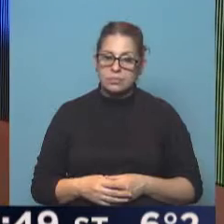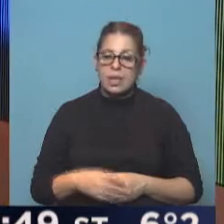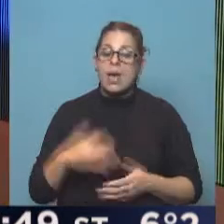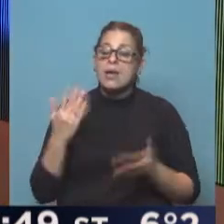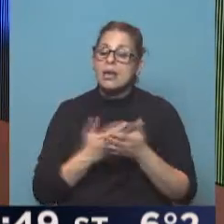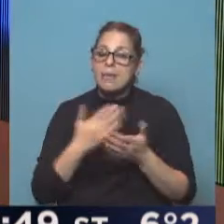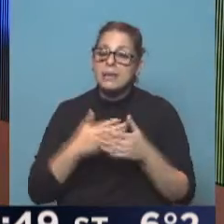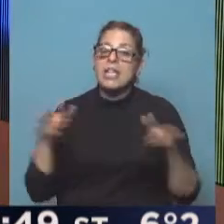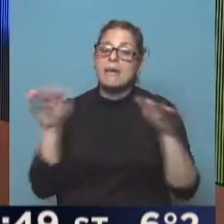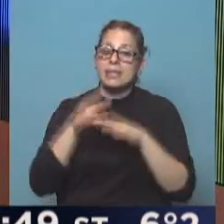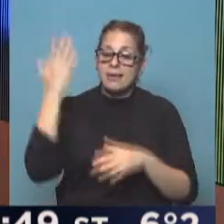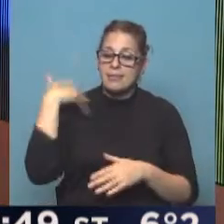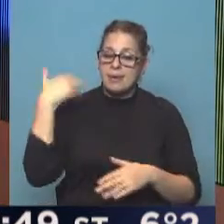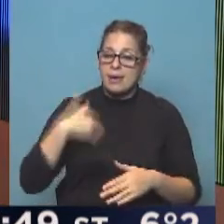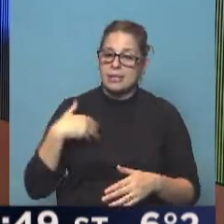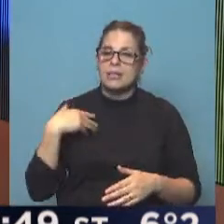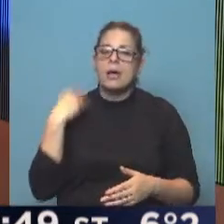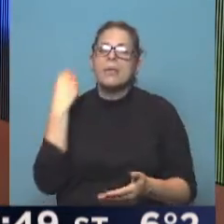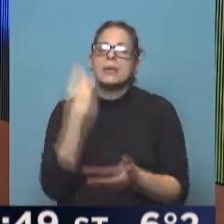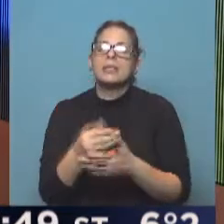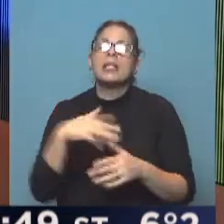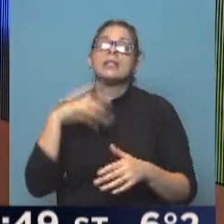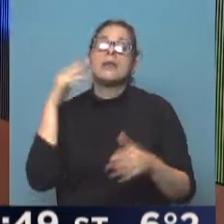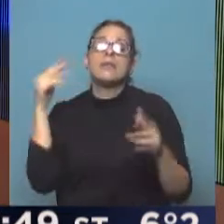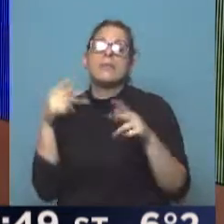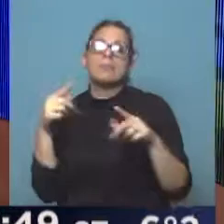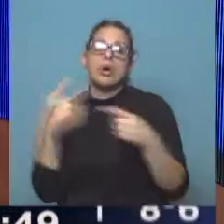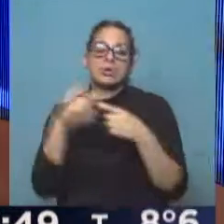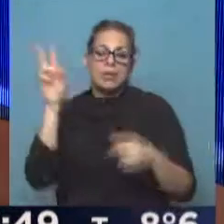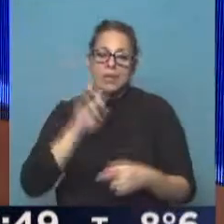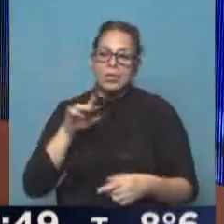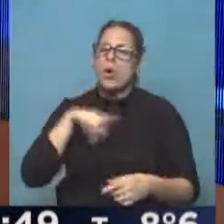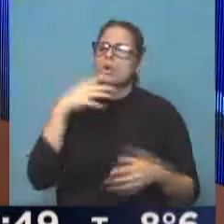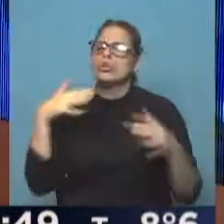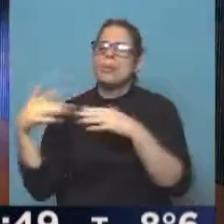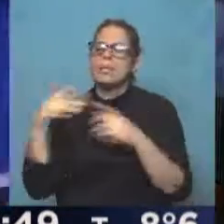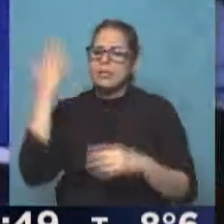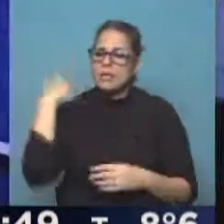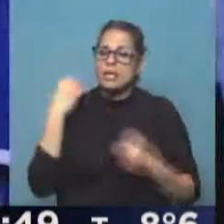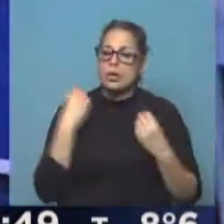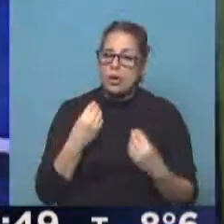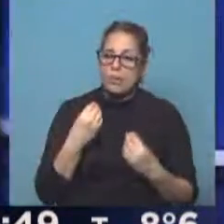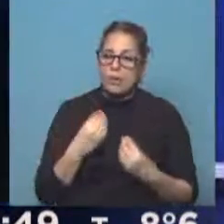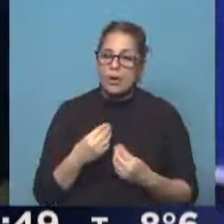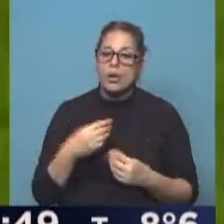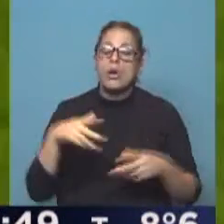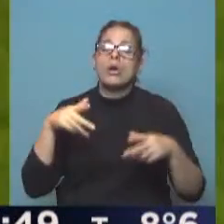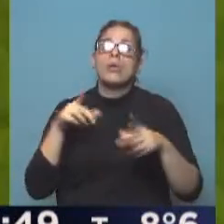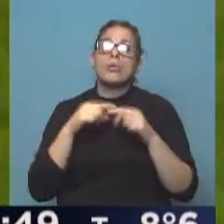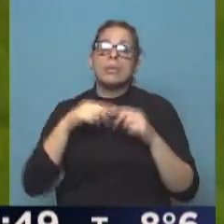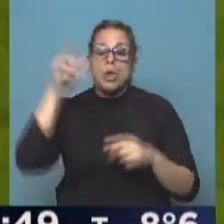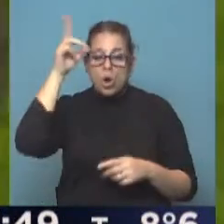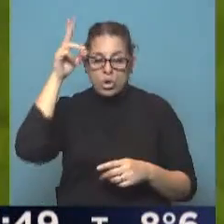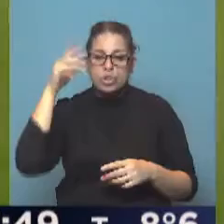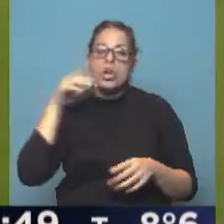Ya repasamos el empate de Argentina como visitante frente a Venezuela. Vamos a ver el resto de los partidos que tuvieron lugar en la jornada de ayer, correspondiente a esta octava fecha de las